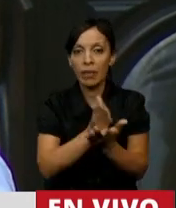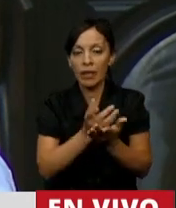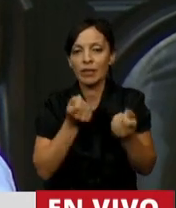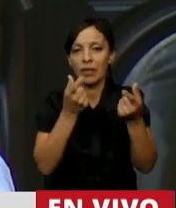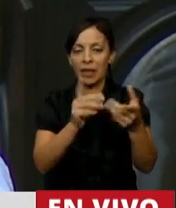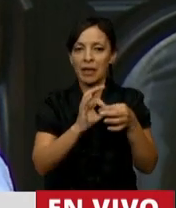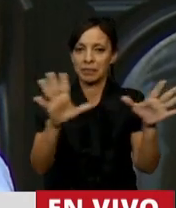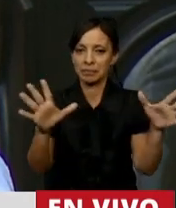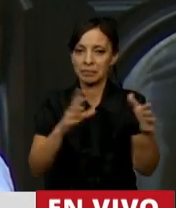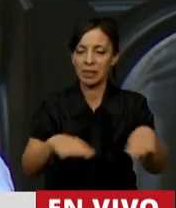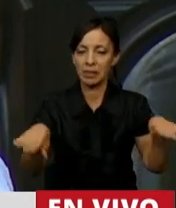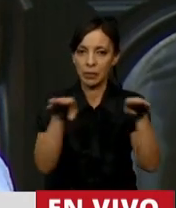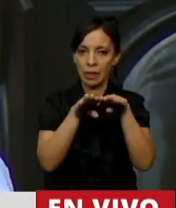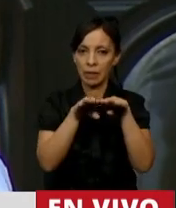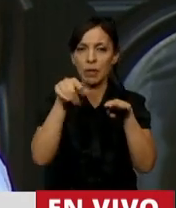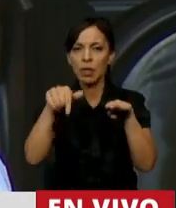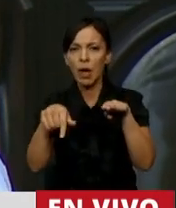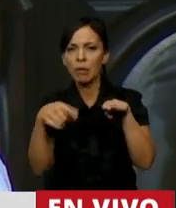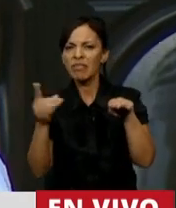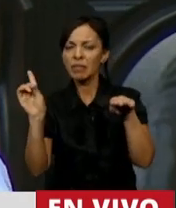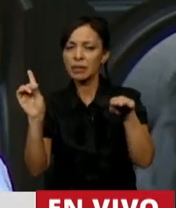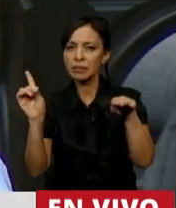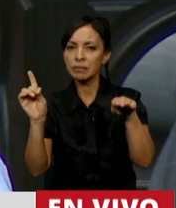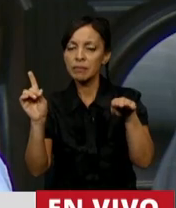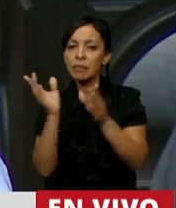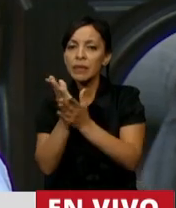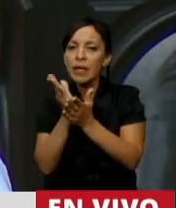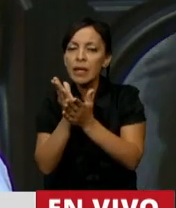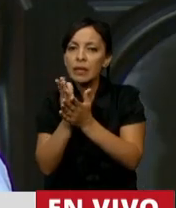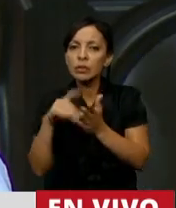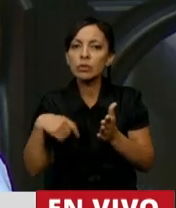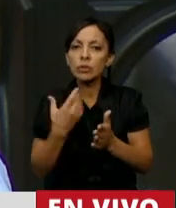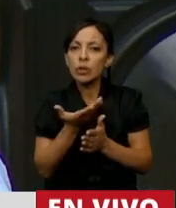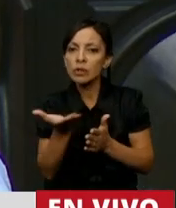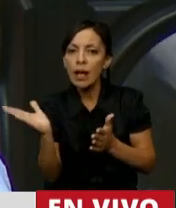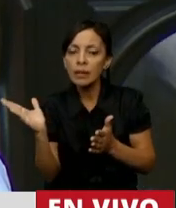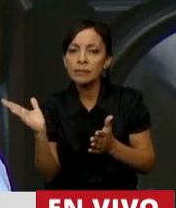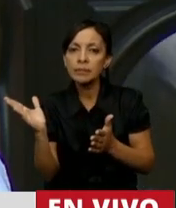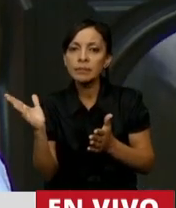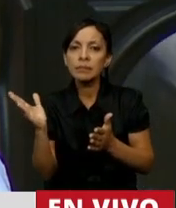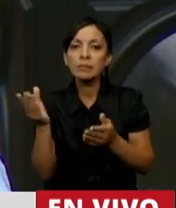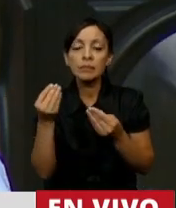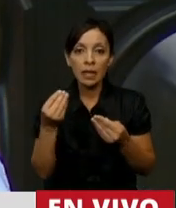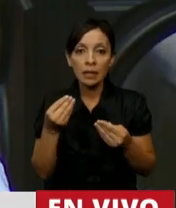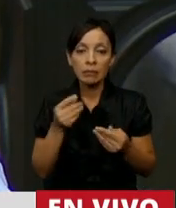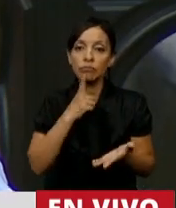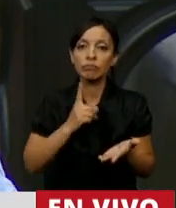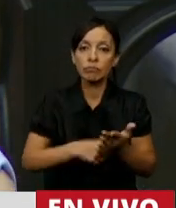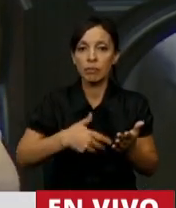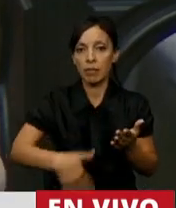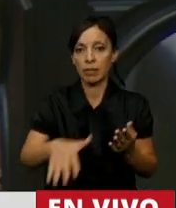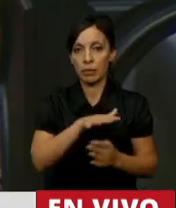y hoy nos convoca el derecho social que significa la interrupción del